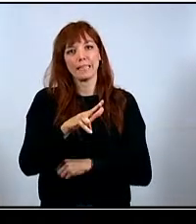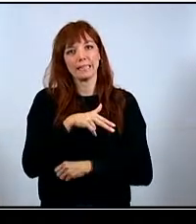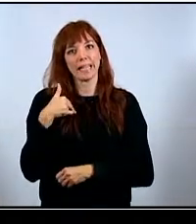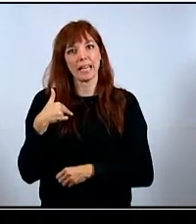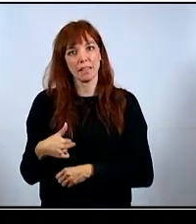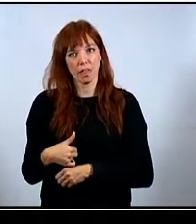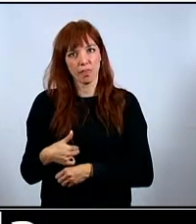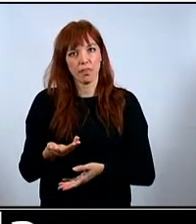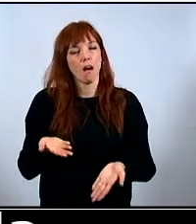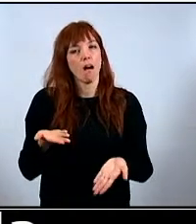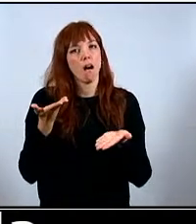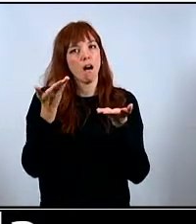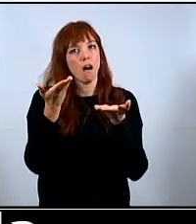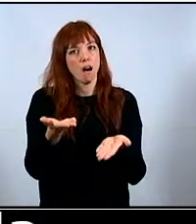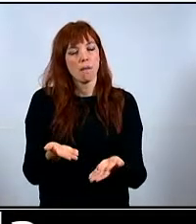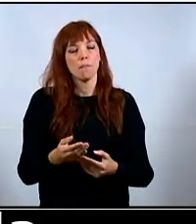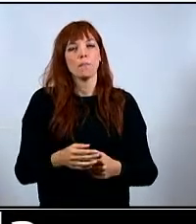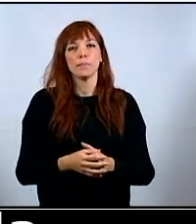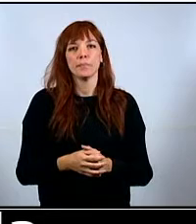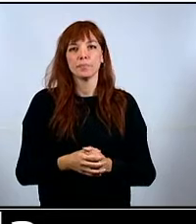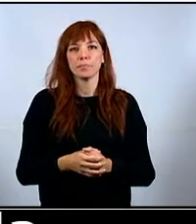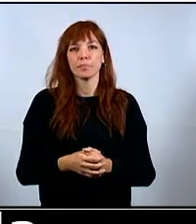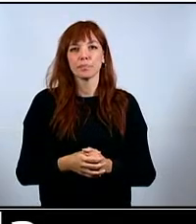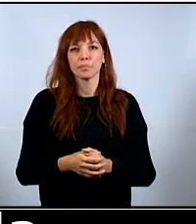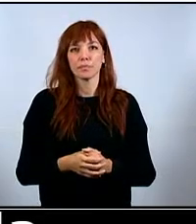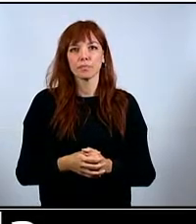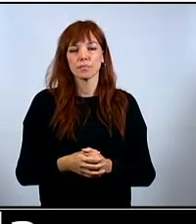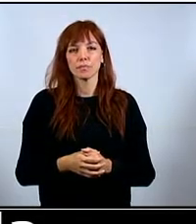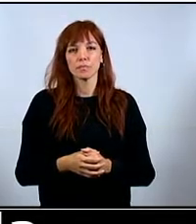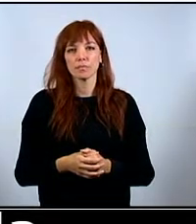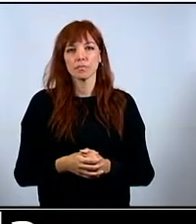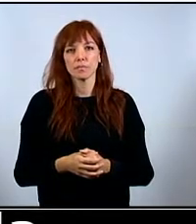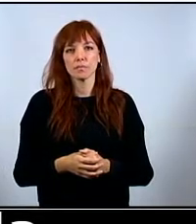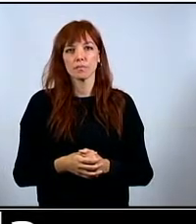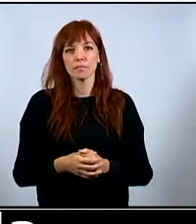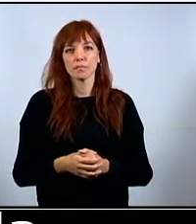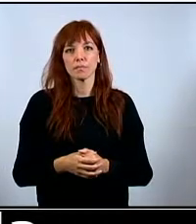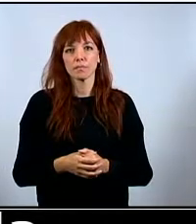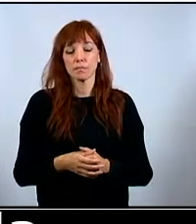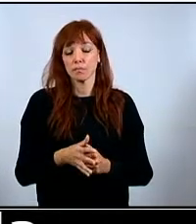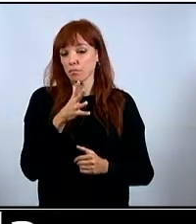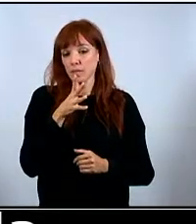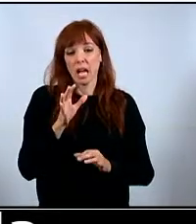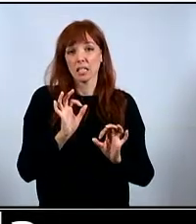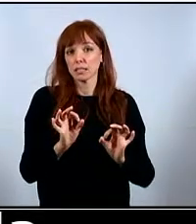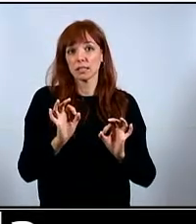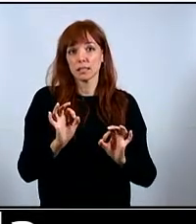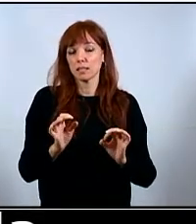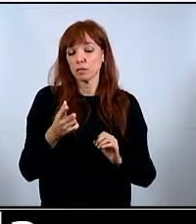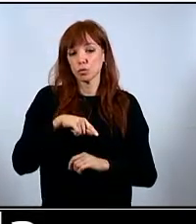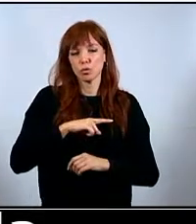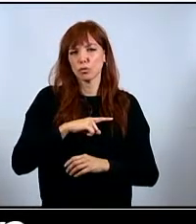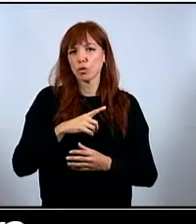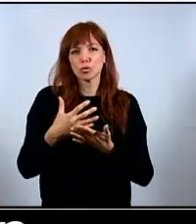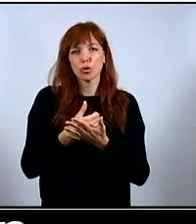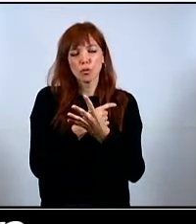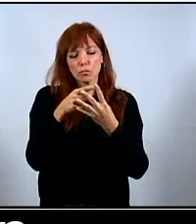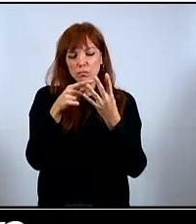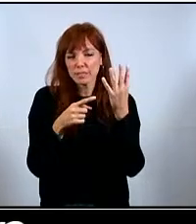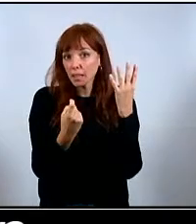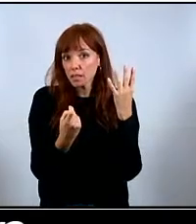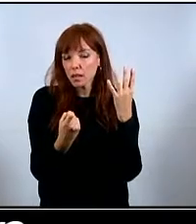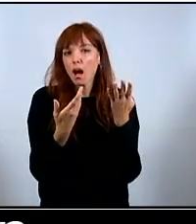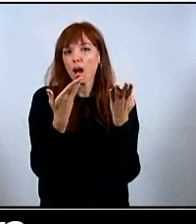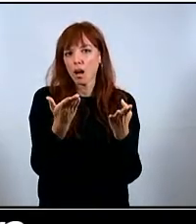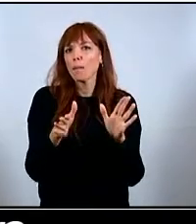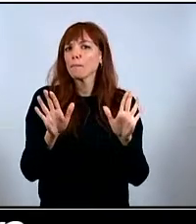tener 100%, lógicamente, porque se les va a dar. Y como reacción humanitaria, todo lo que podamos hacer lo haremos. Lo que es difícil, y